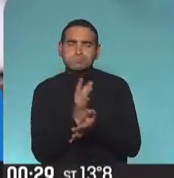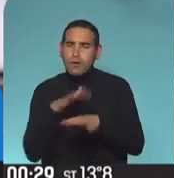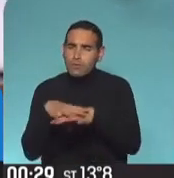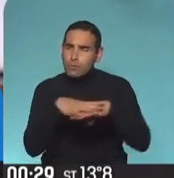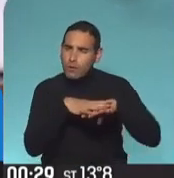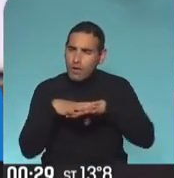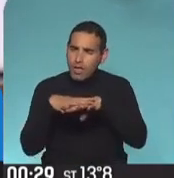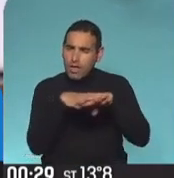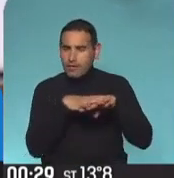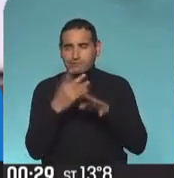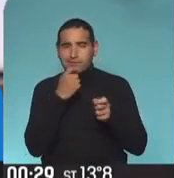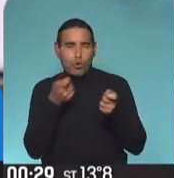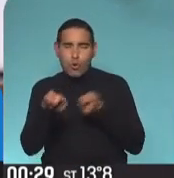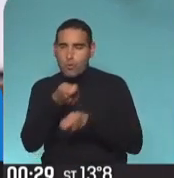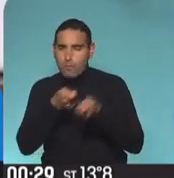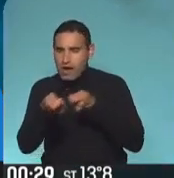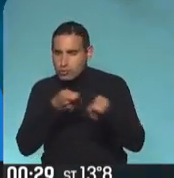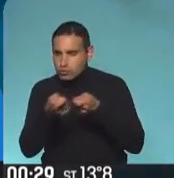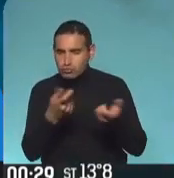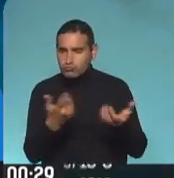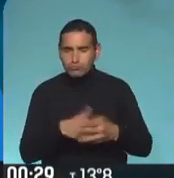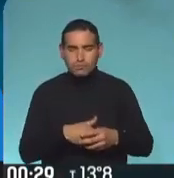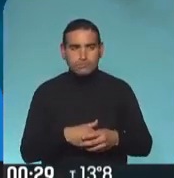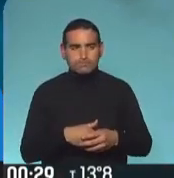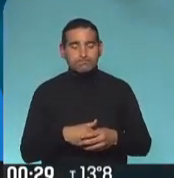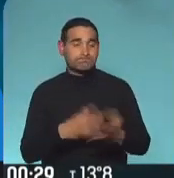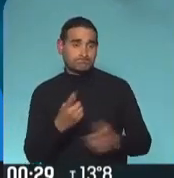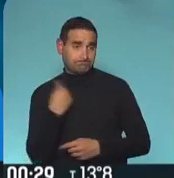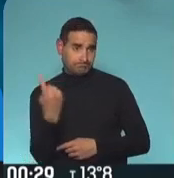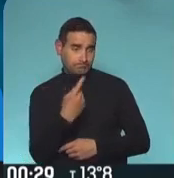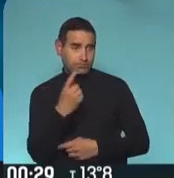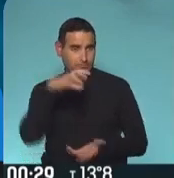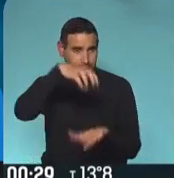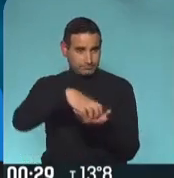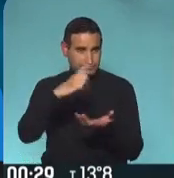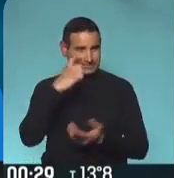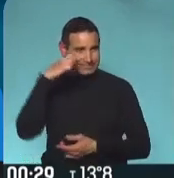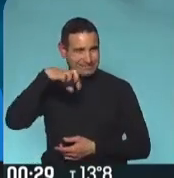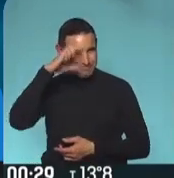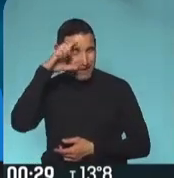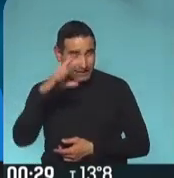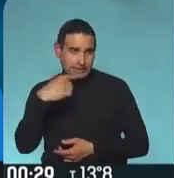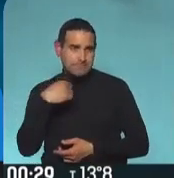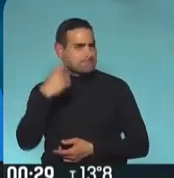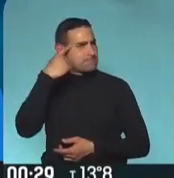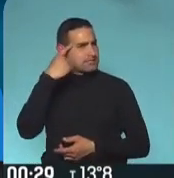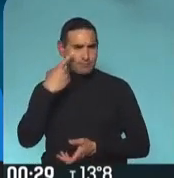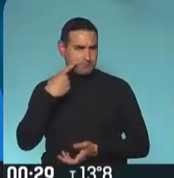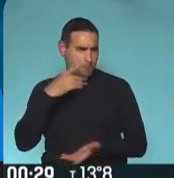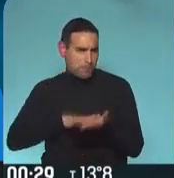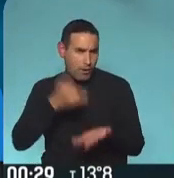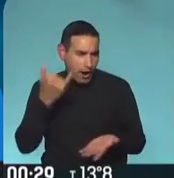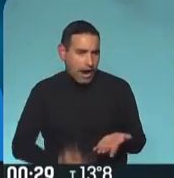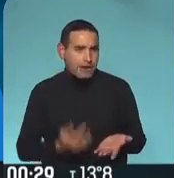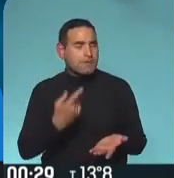través de los comercios o lo que sea? Nosotros en CIPE creemos y fundándonos en la evidencia que Ujú,